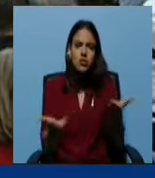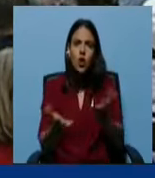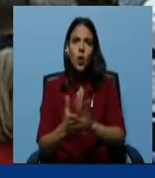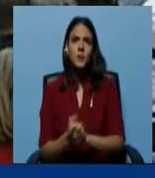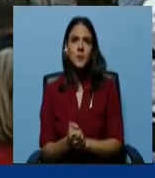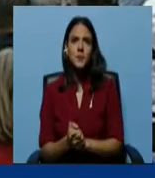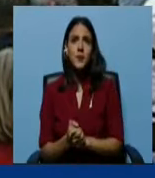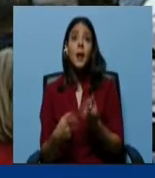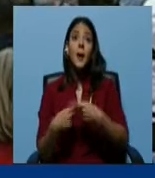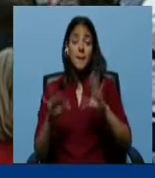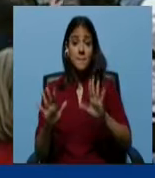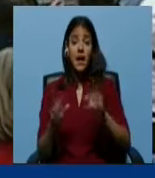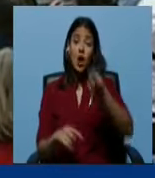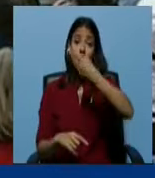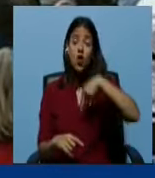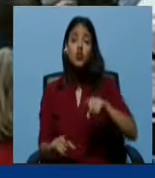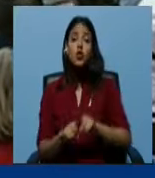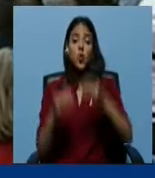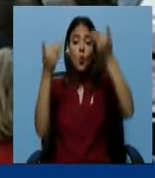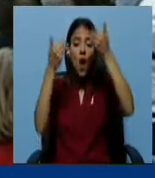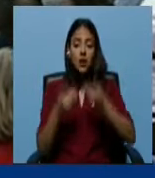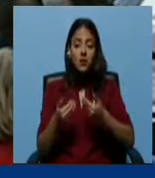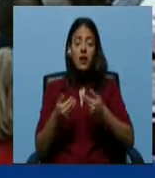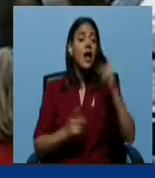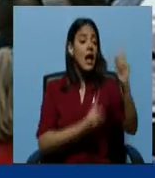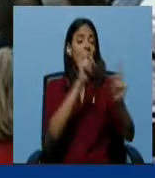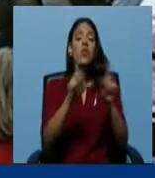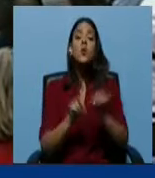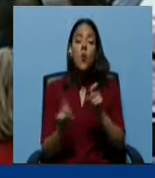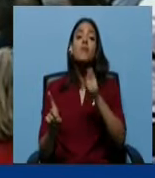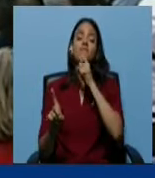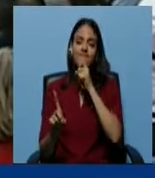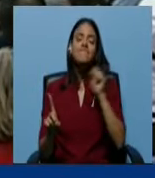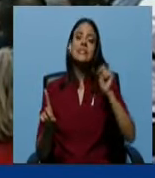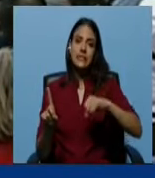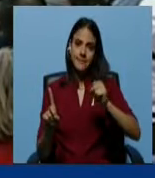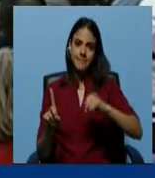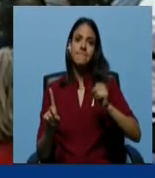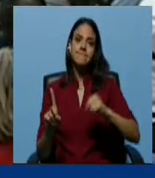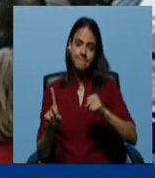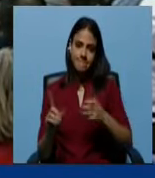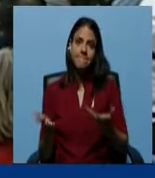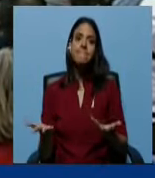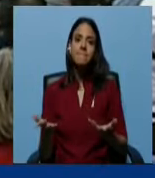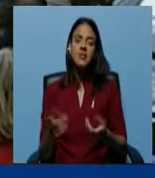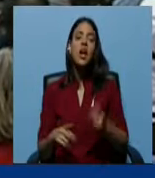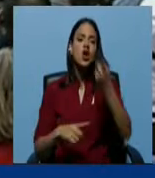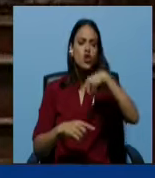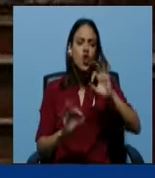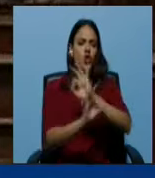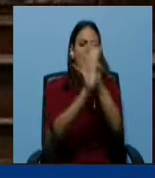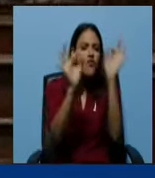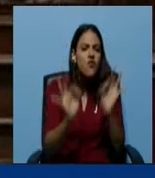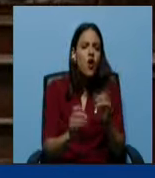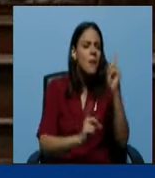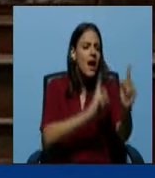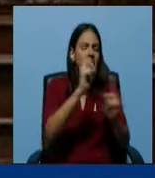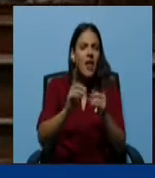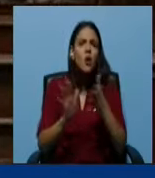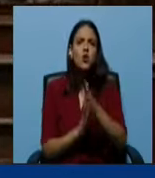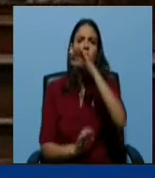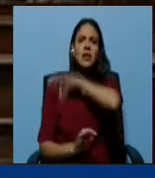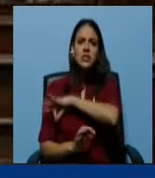Pero lo cierto es que el ser humano es un ser complejo. La conformación de la sociedad humana y de la civilización humana